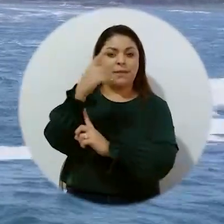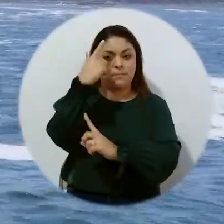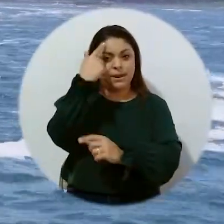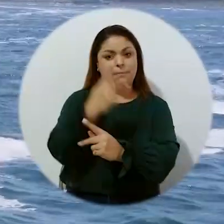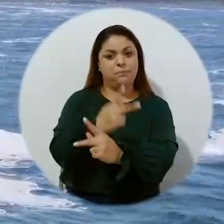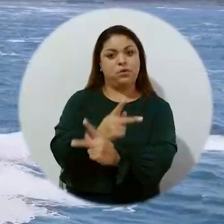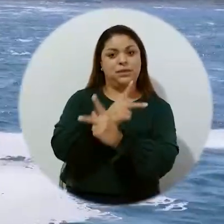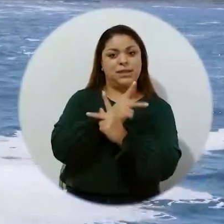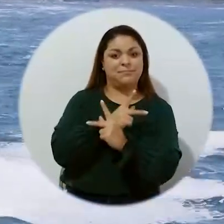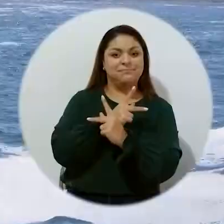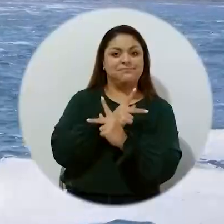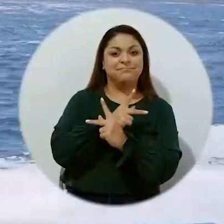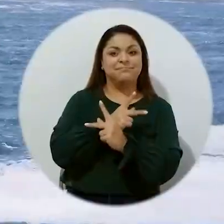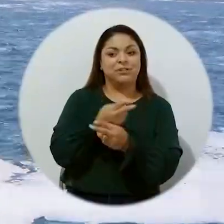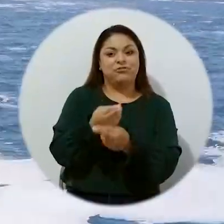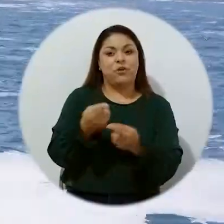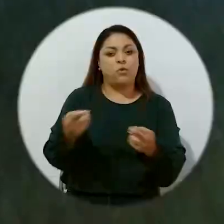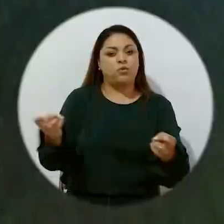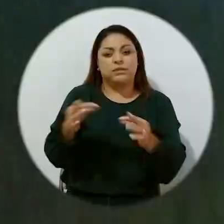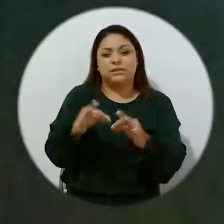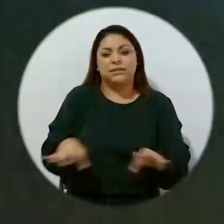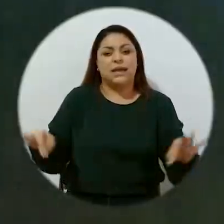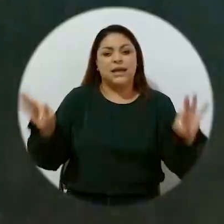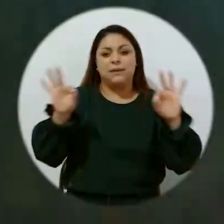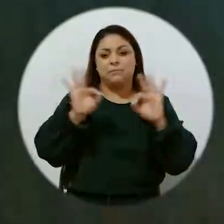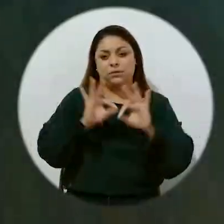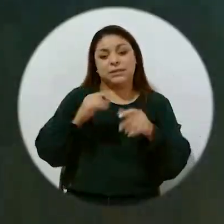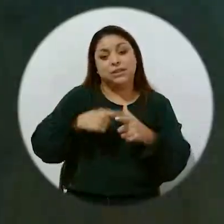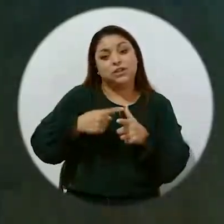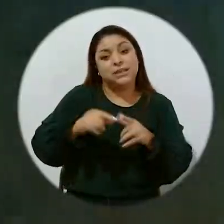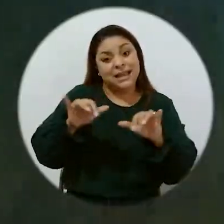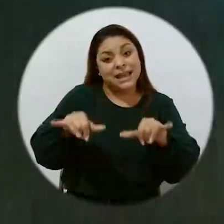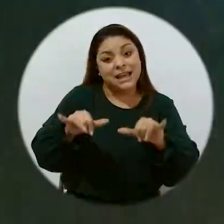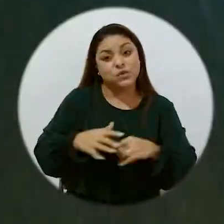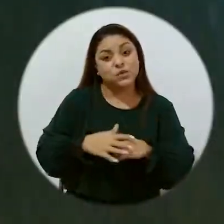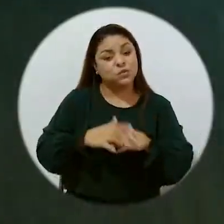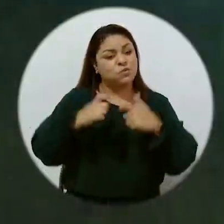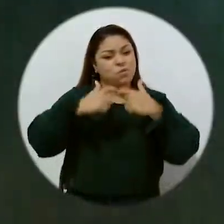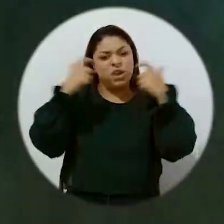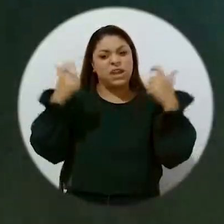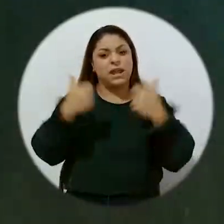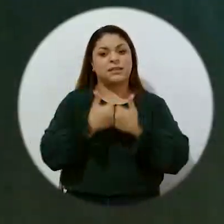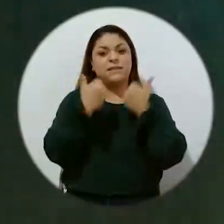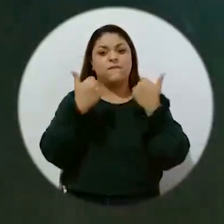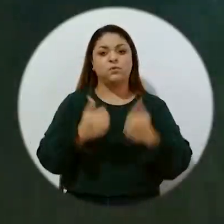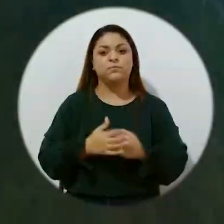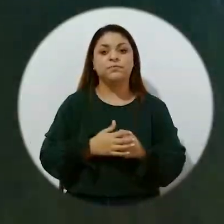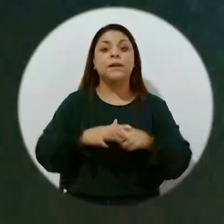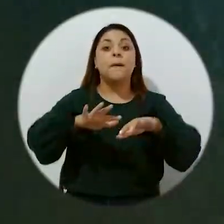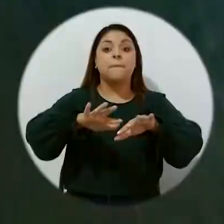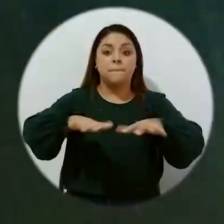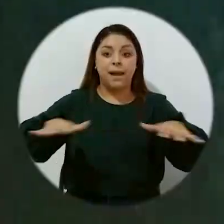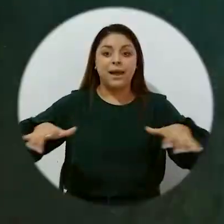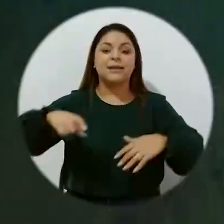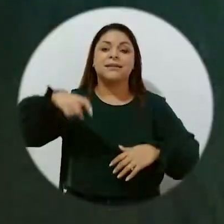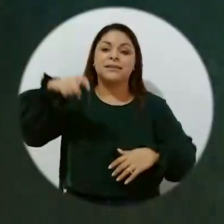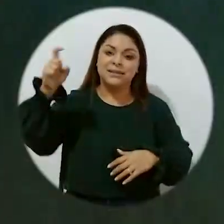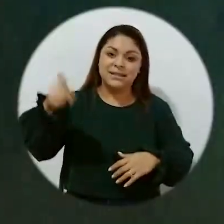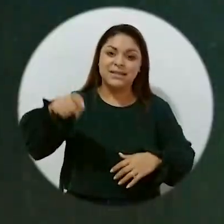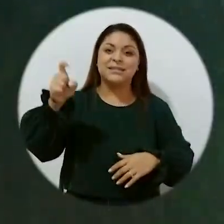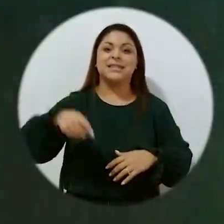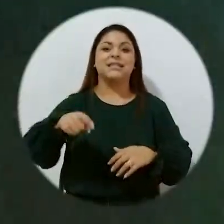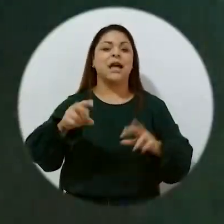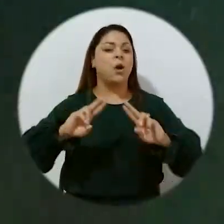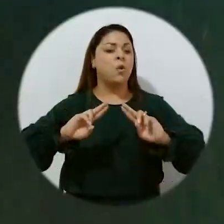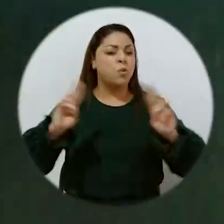la protección de esos recursos que son tan importantes. Entonces, eso es uno de los más grandes desafíos. El mar necesita y